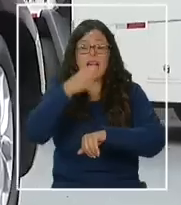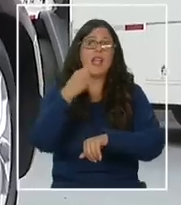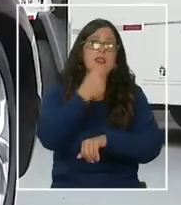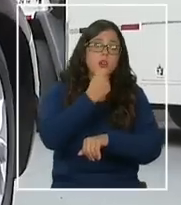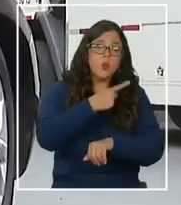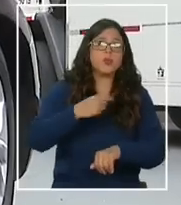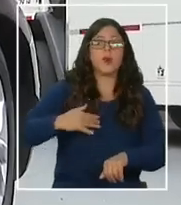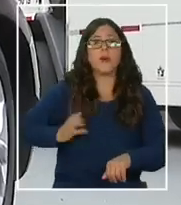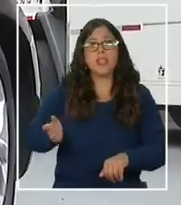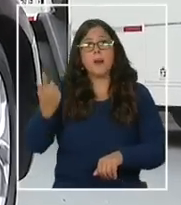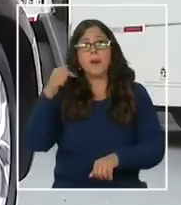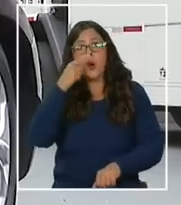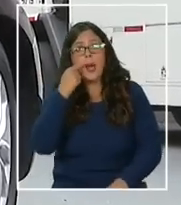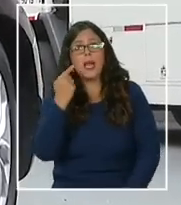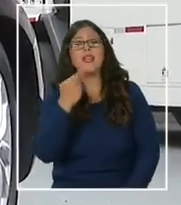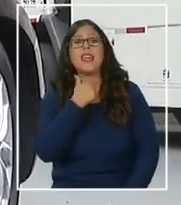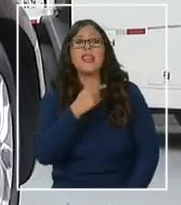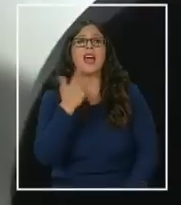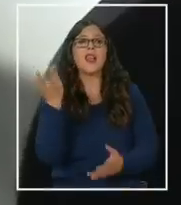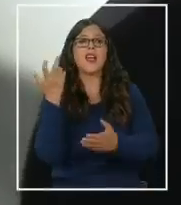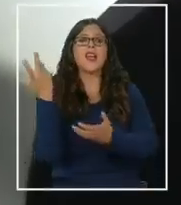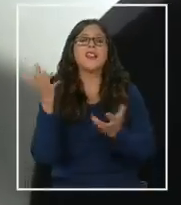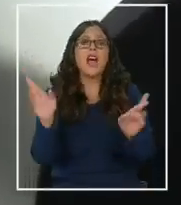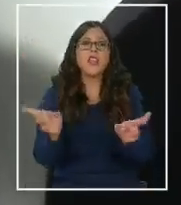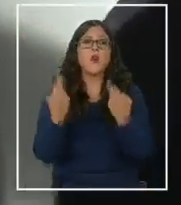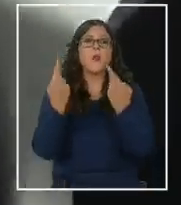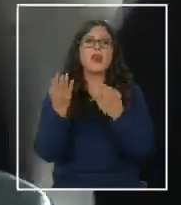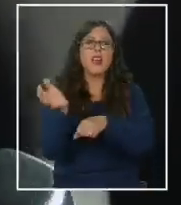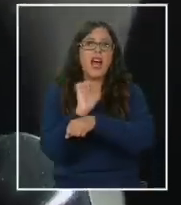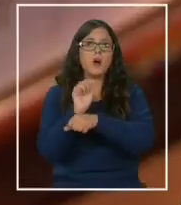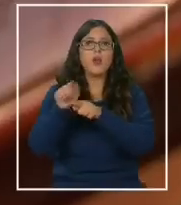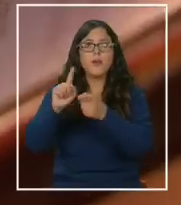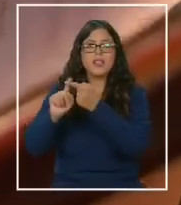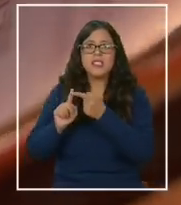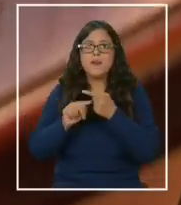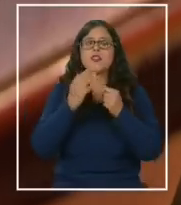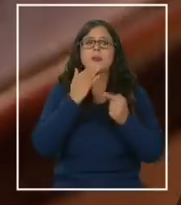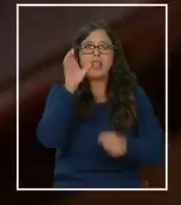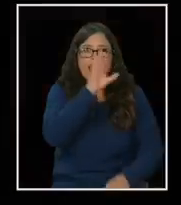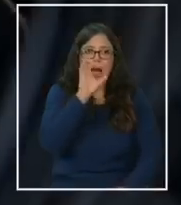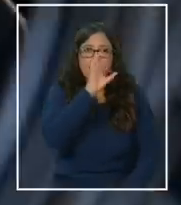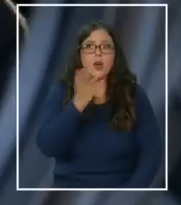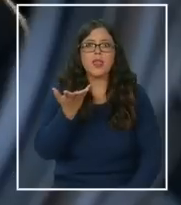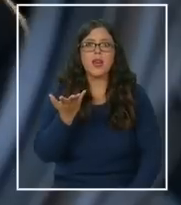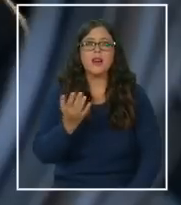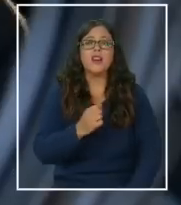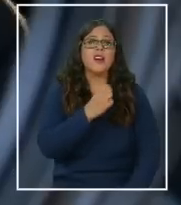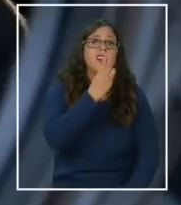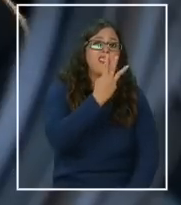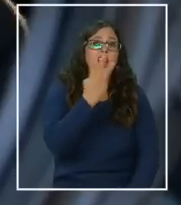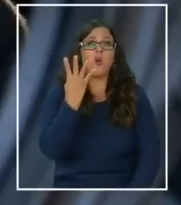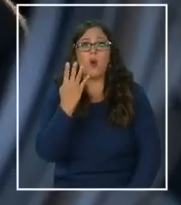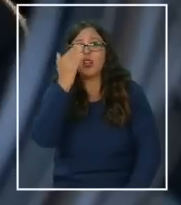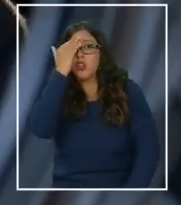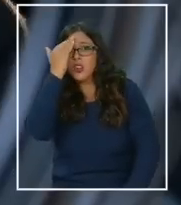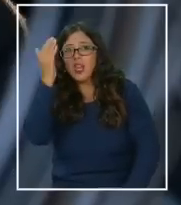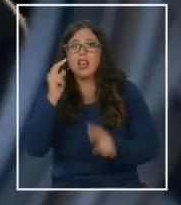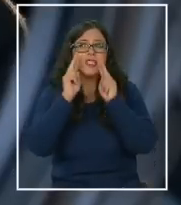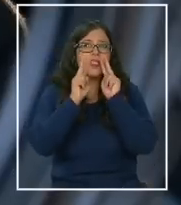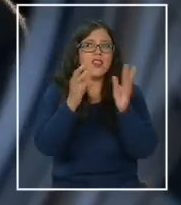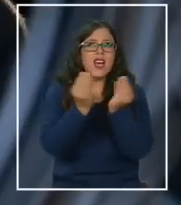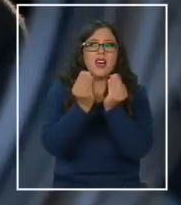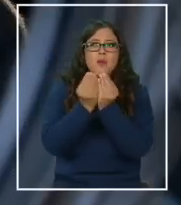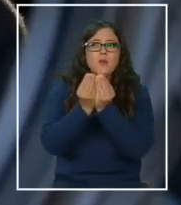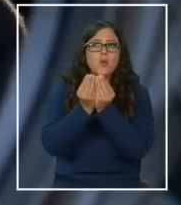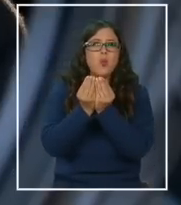investigación, pero él solo quería recuperar su auto, por lo que participó de forma activa en la búsqueda. Los primeros 3-4 días se veía mucho el vehículo